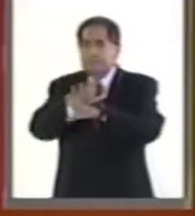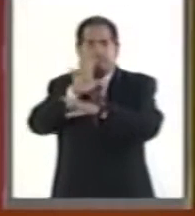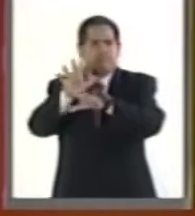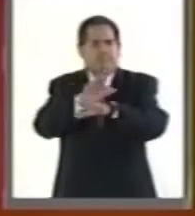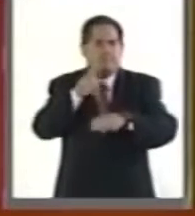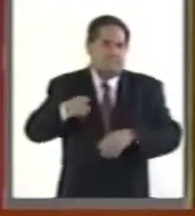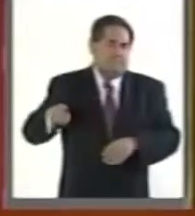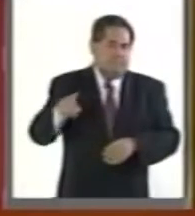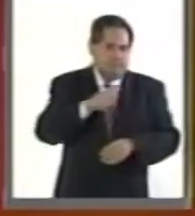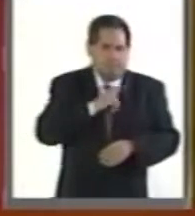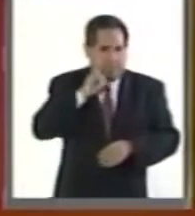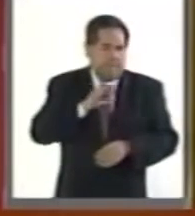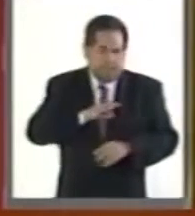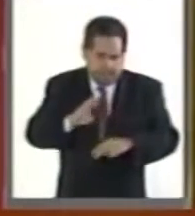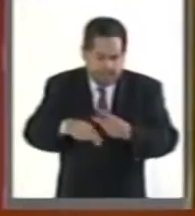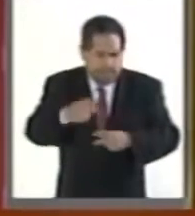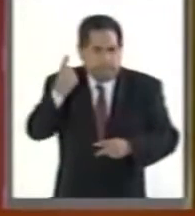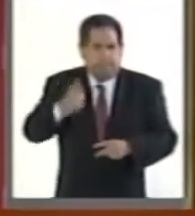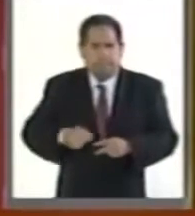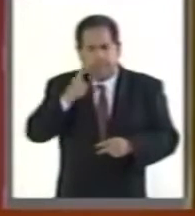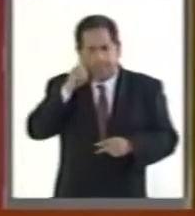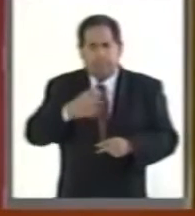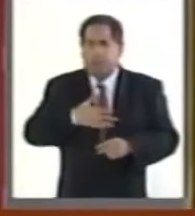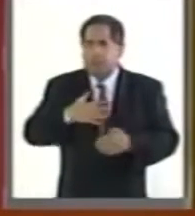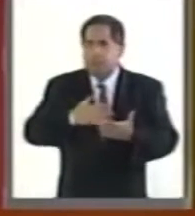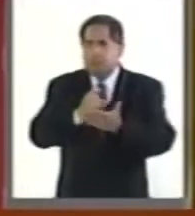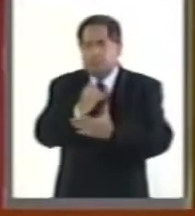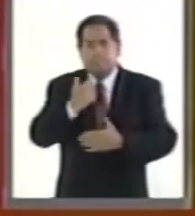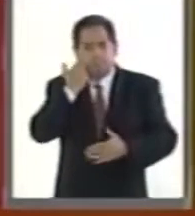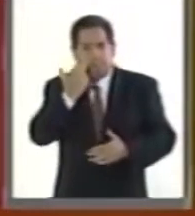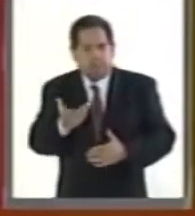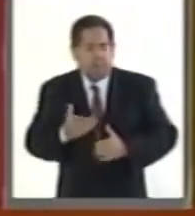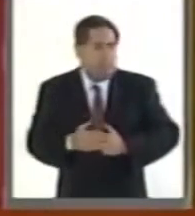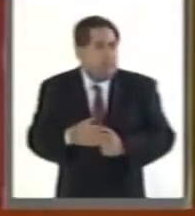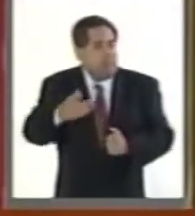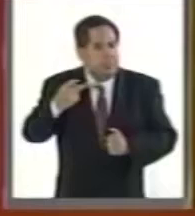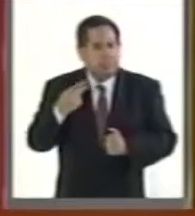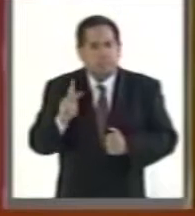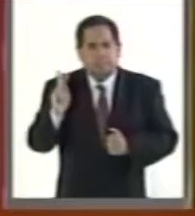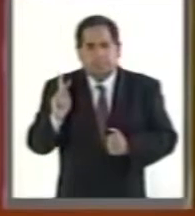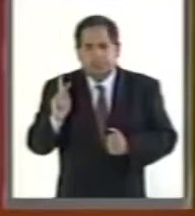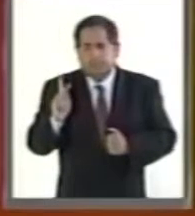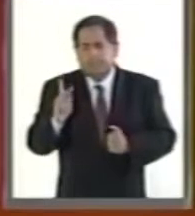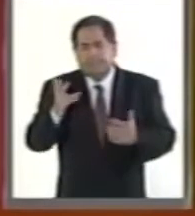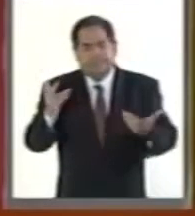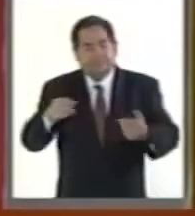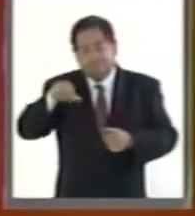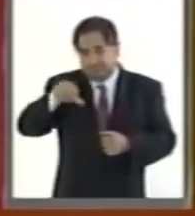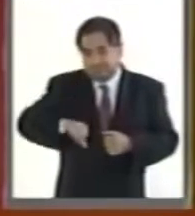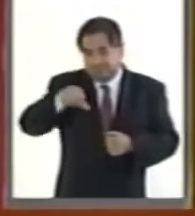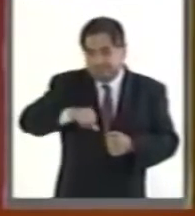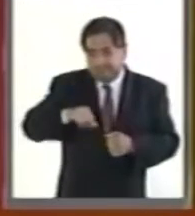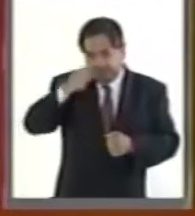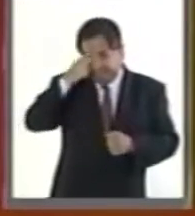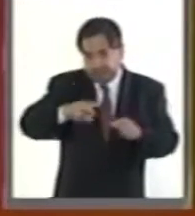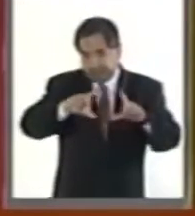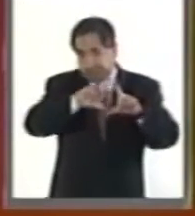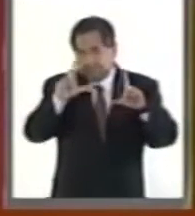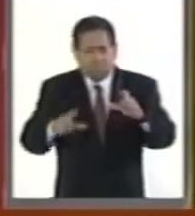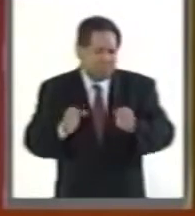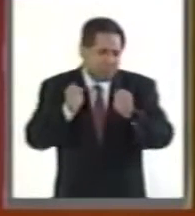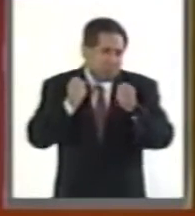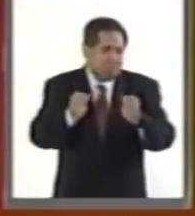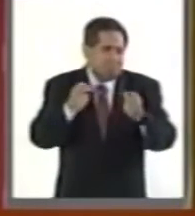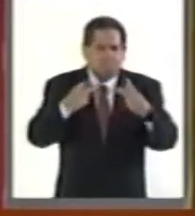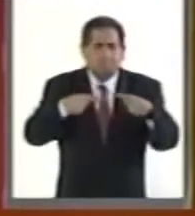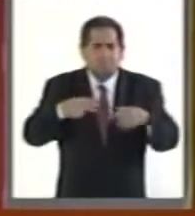general y brindar legitimidad a sus autoridades. Sin embargo, los altos índices de abstención